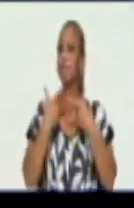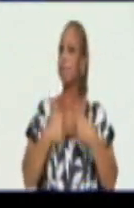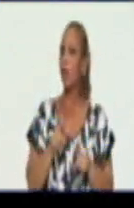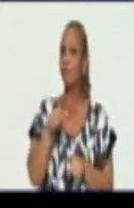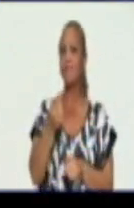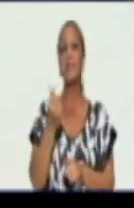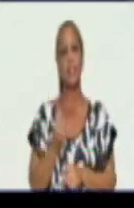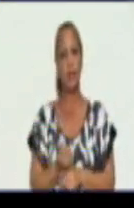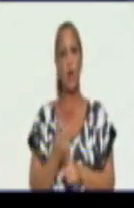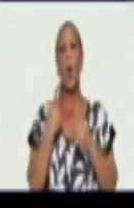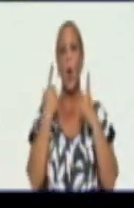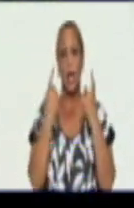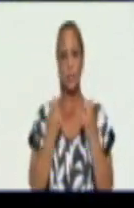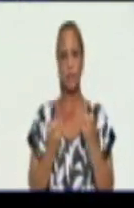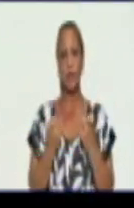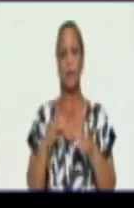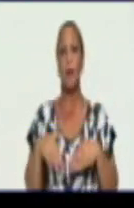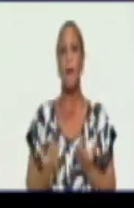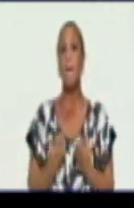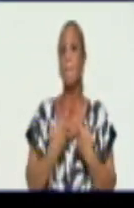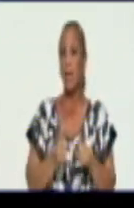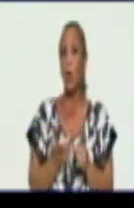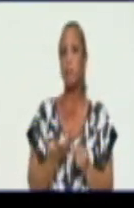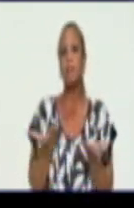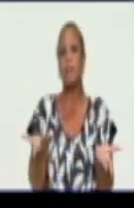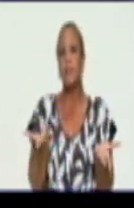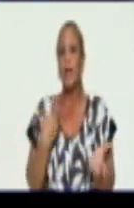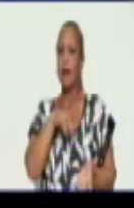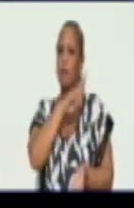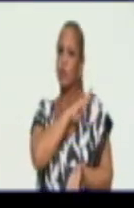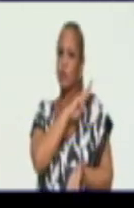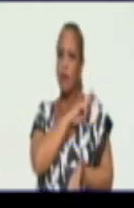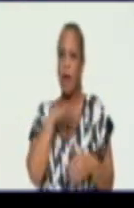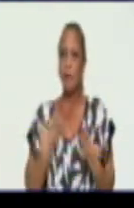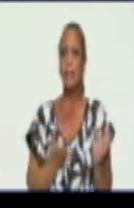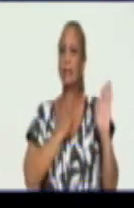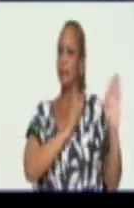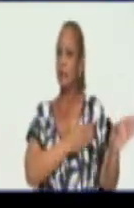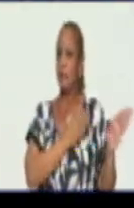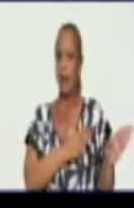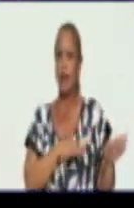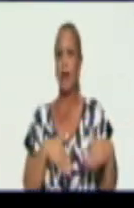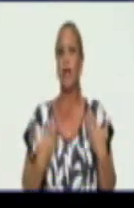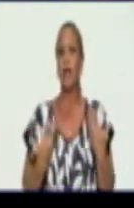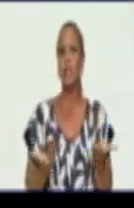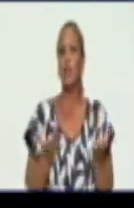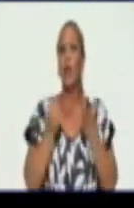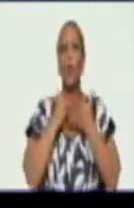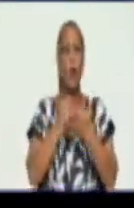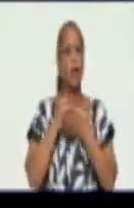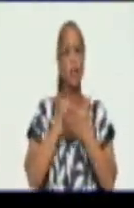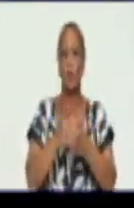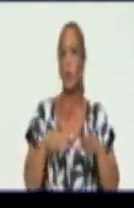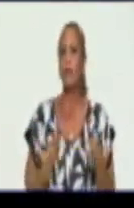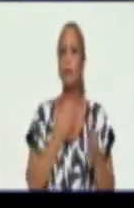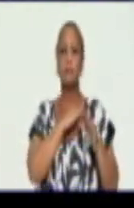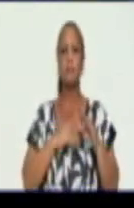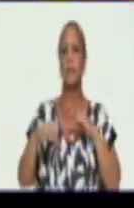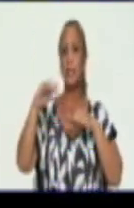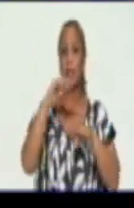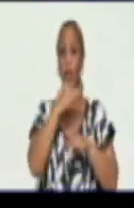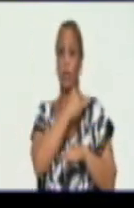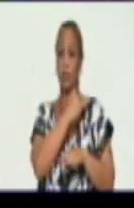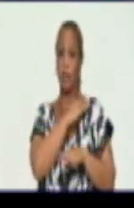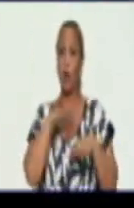responsable ponerle orden y disciplina y vamos a contar con el apoyo el ministerio interior con el apoyo al compañero prevención pero va a poner revolucionario de